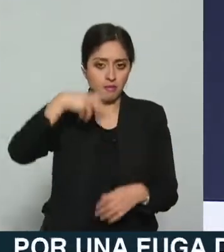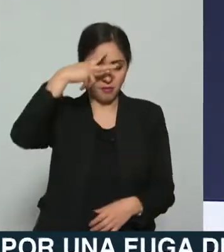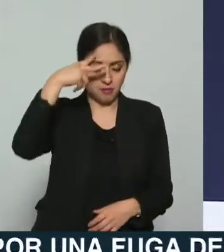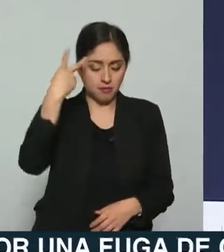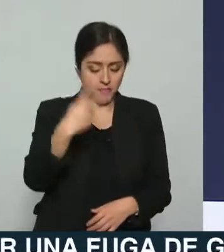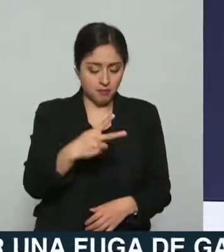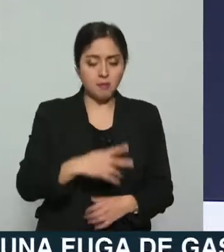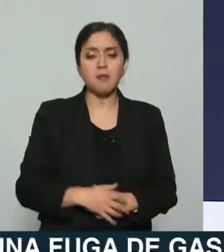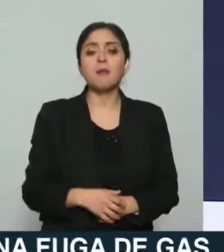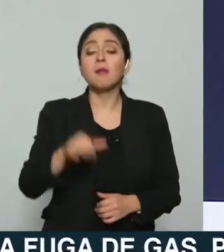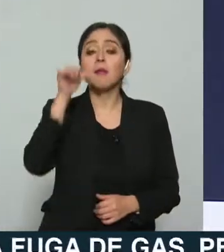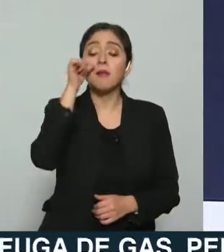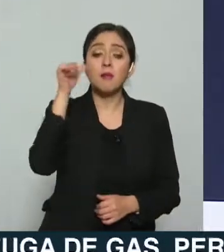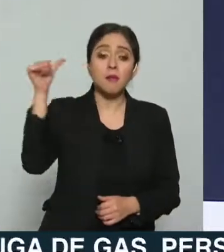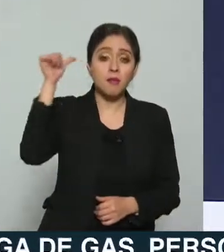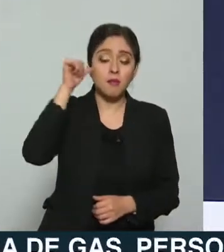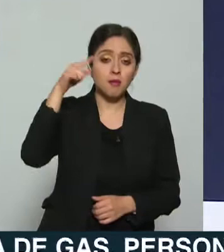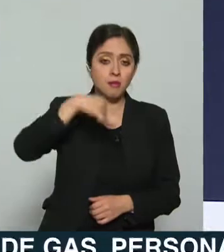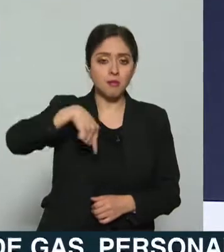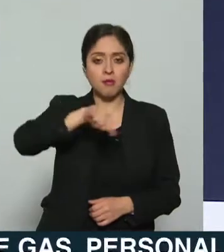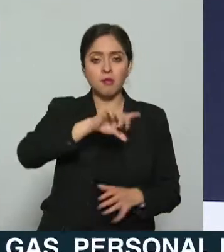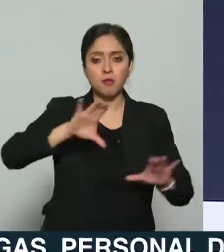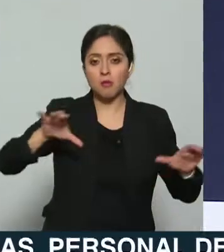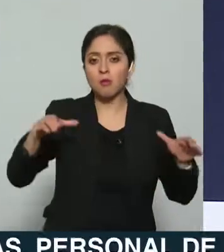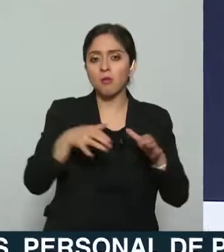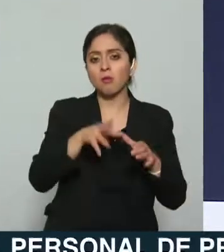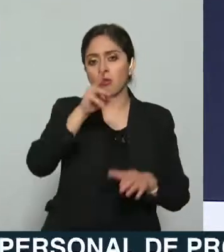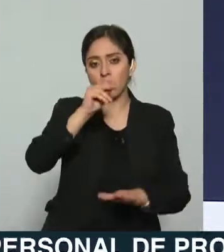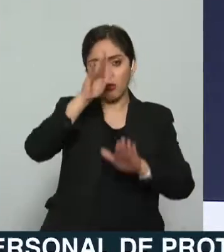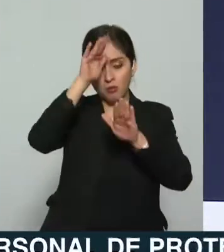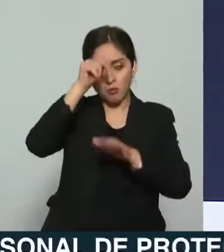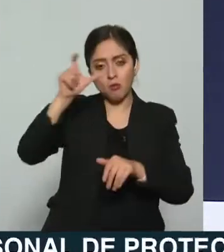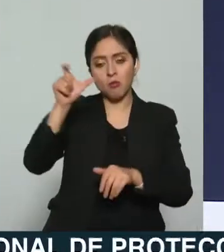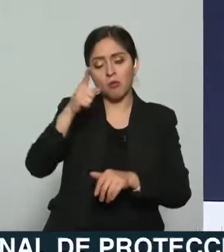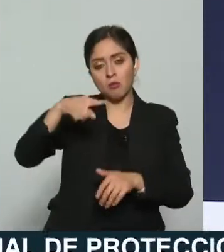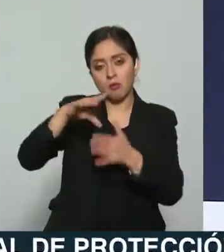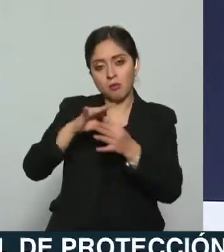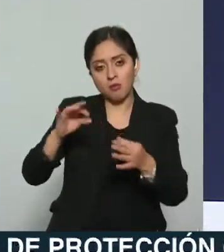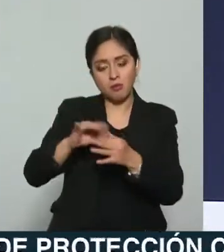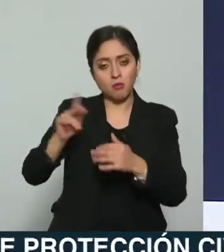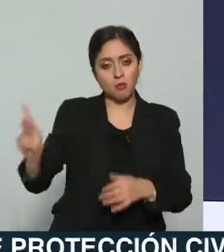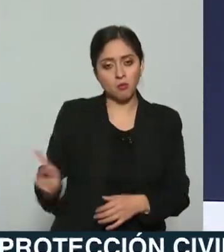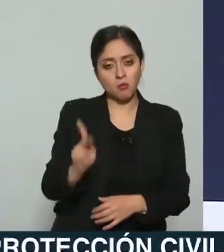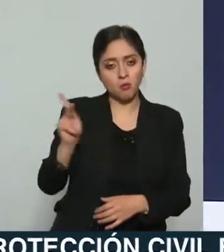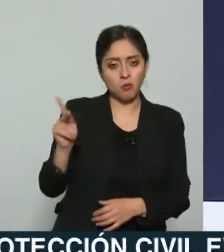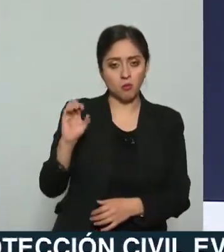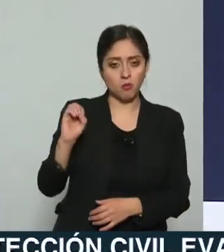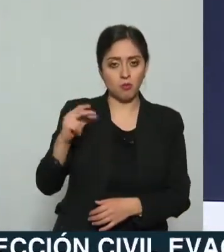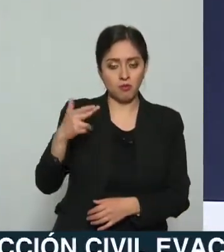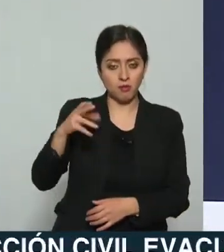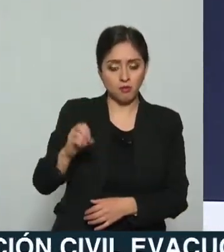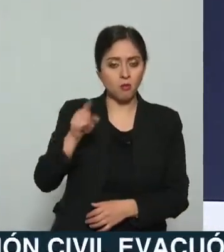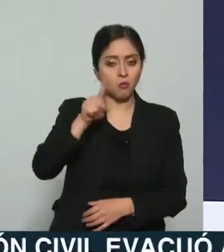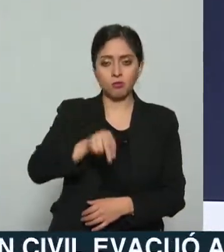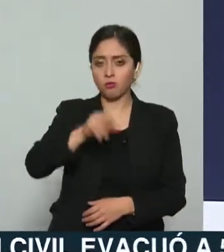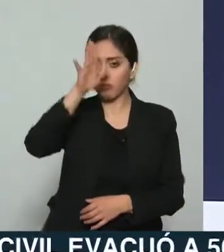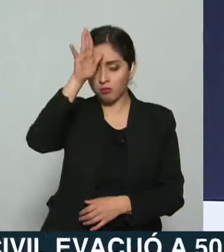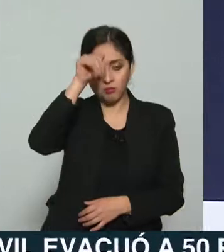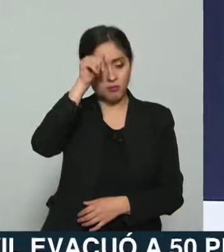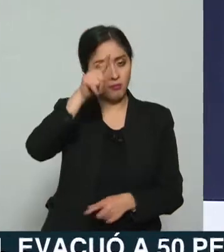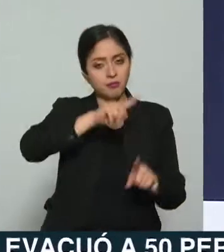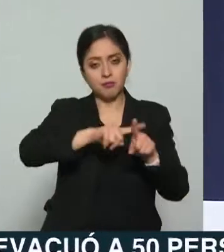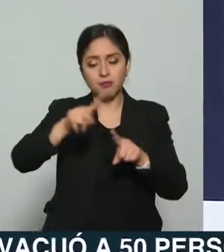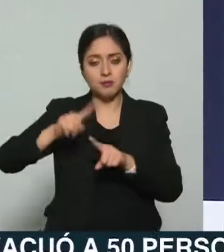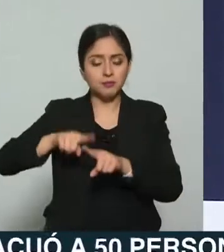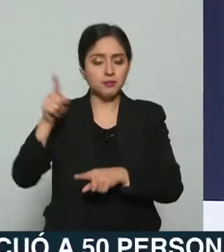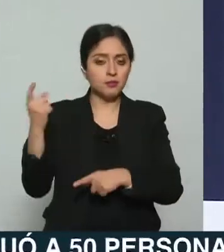incluso se hizo un pronunciamiento al respecto de los pueblos originarios en resistencia, de quienes algunos de los